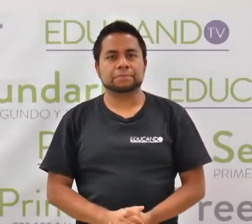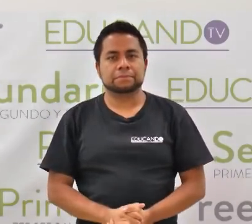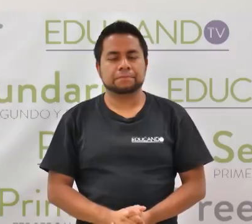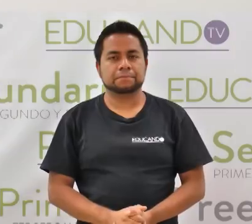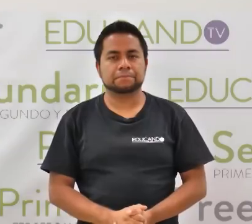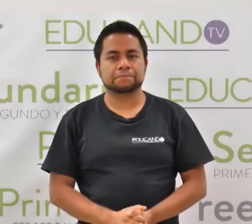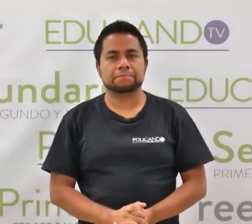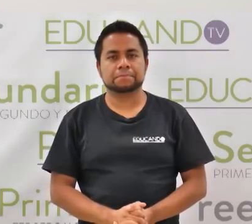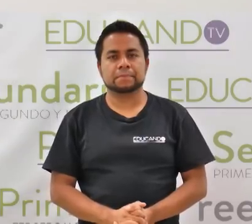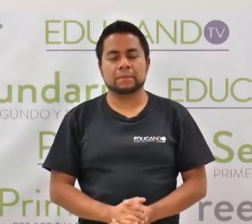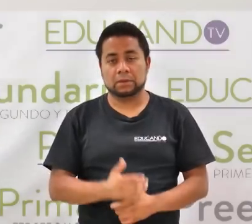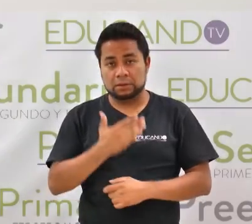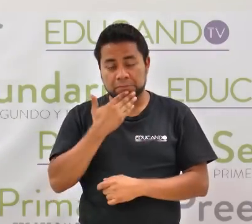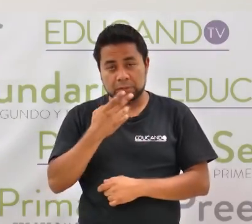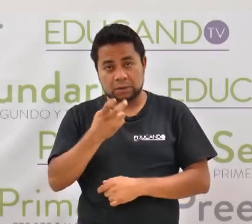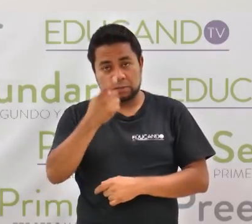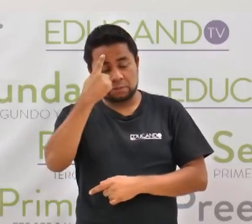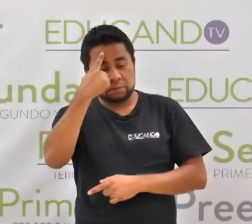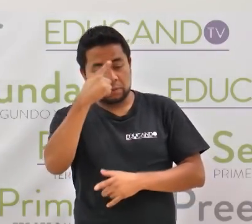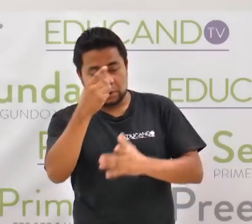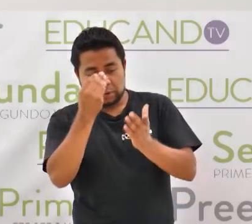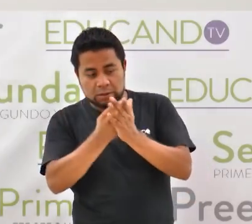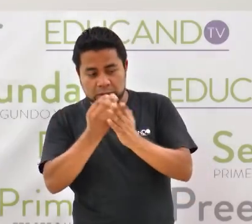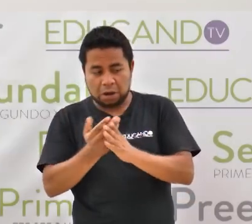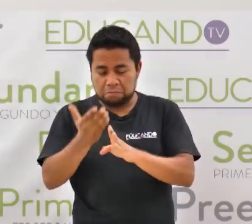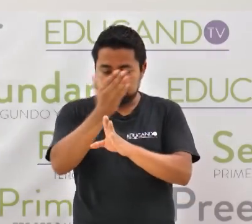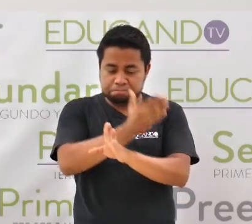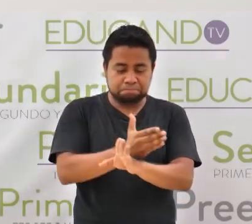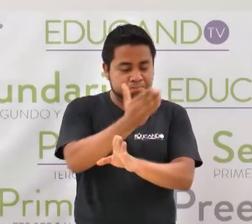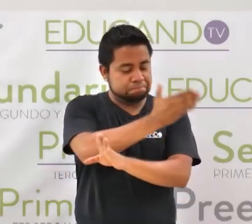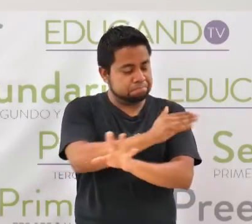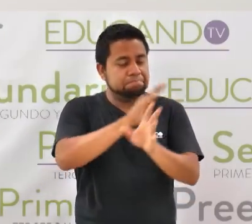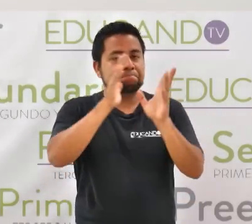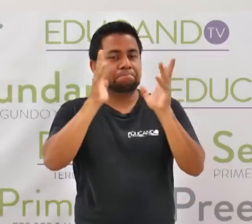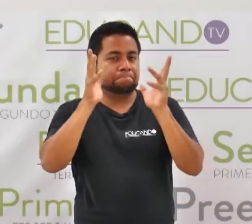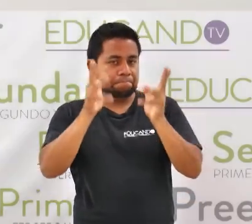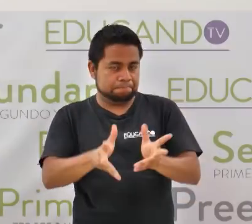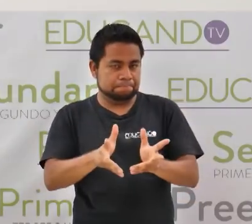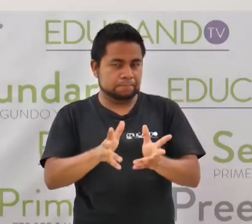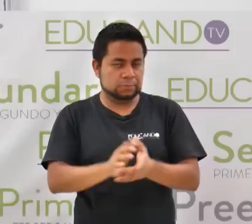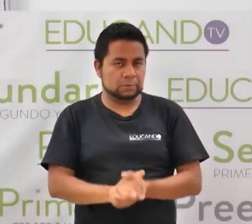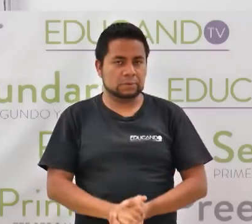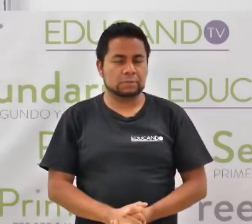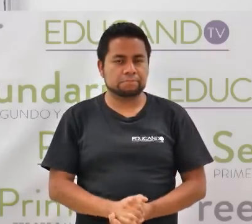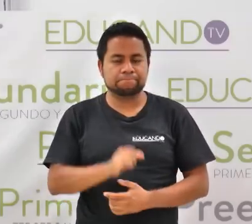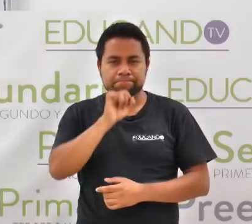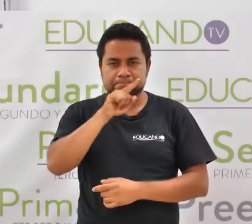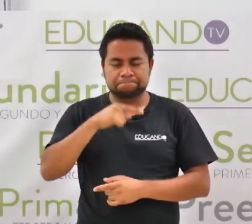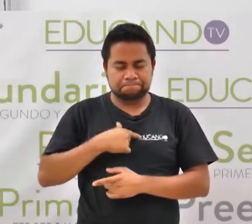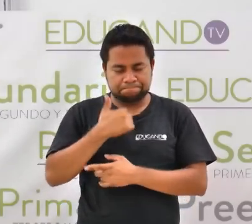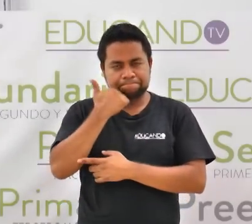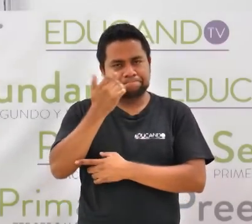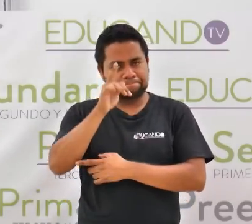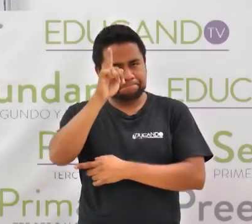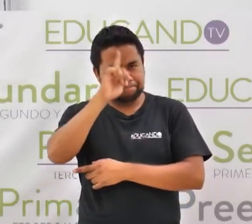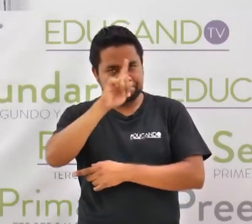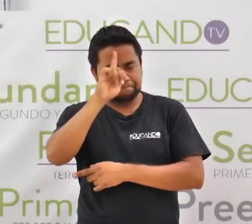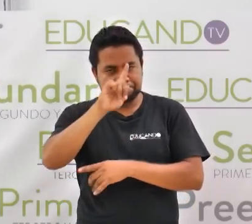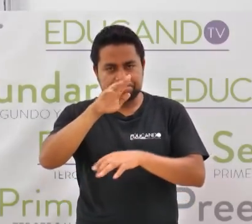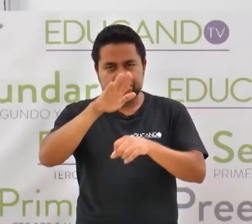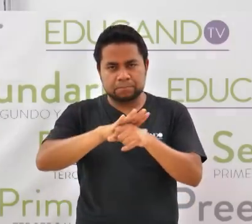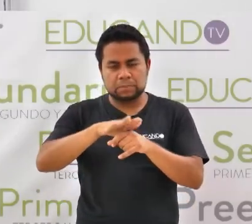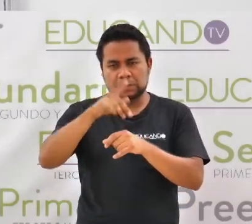Bien, pues eso es lo que fuimos en las 2 sesiones anteriores. También quiero